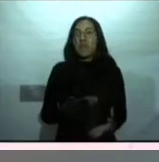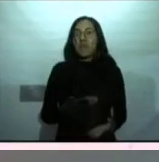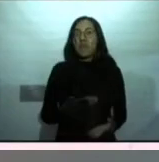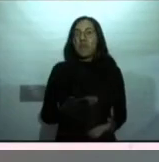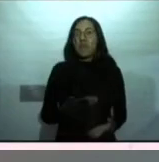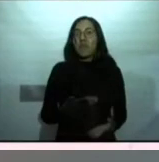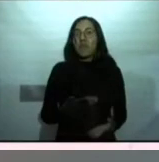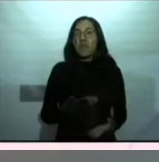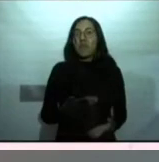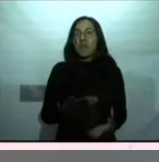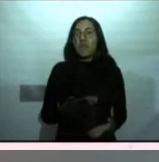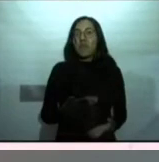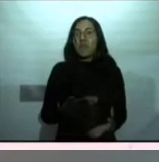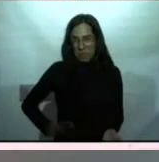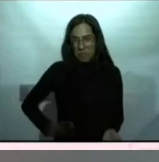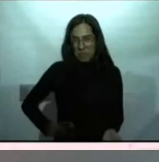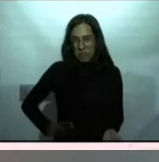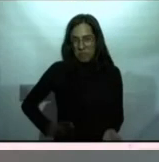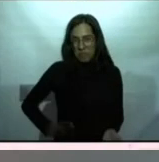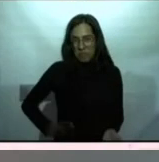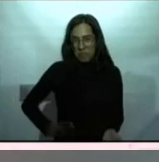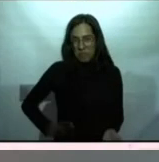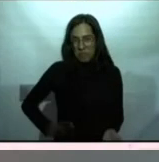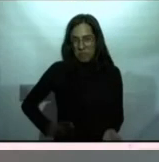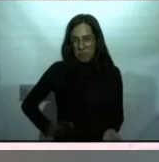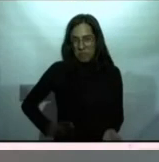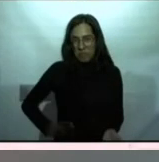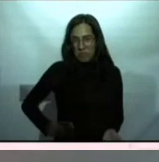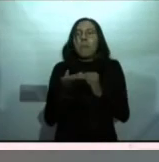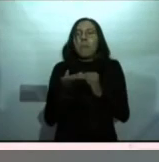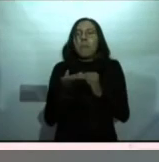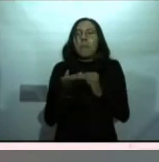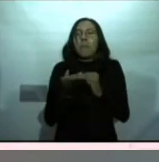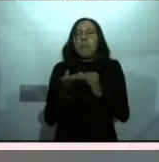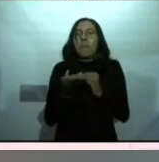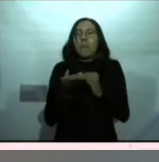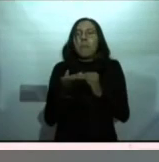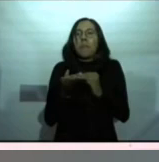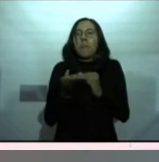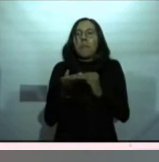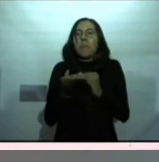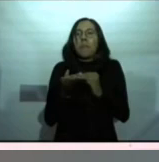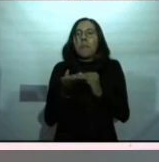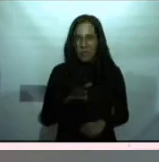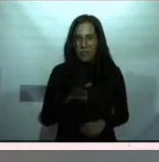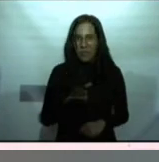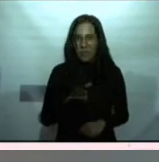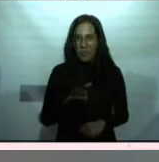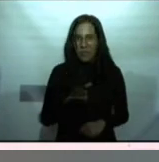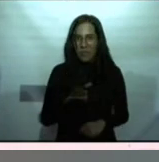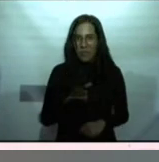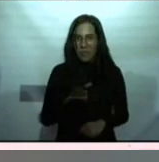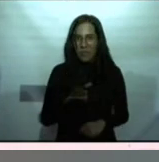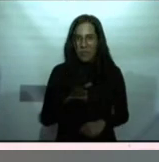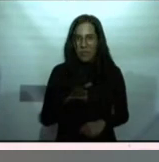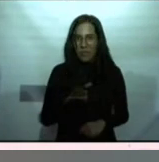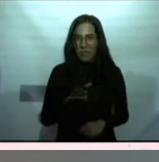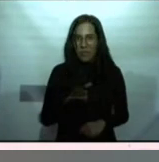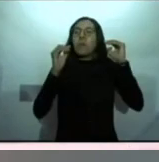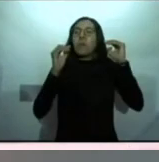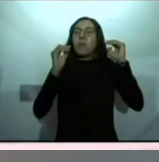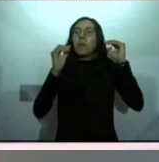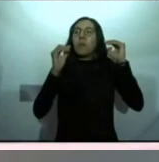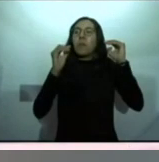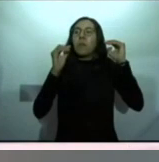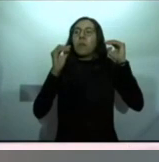Ahora que el salario al doble, hay más inversión y no ha habido. ¿Qué nos dice? Pues